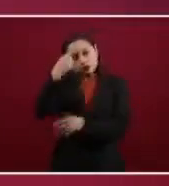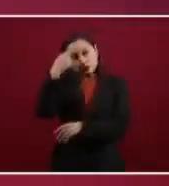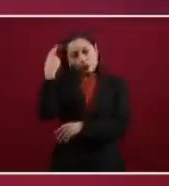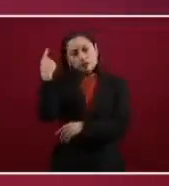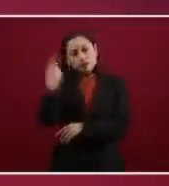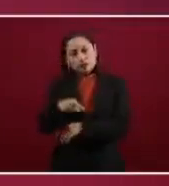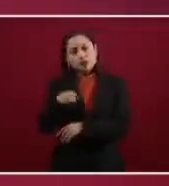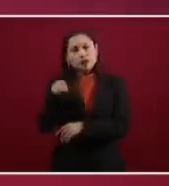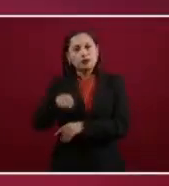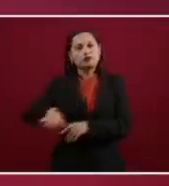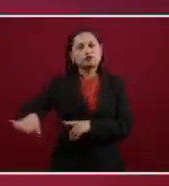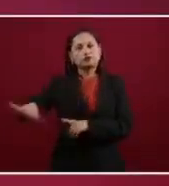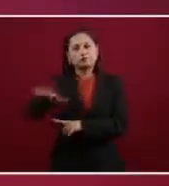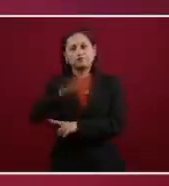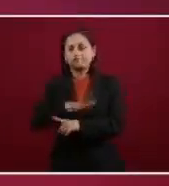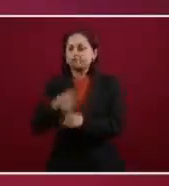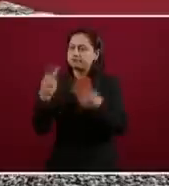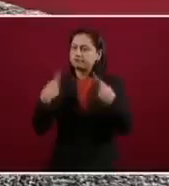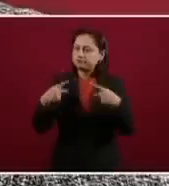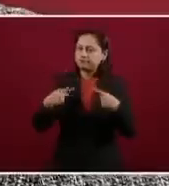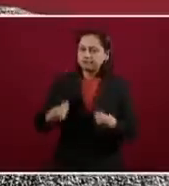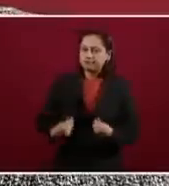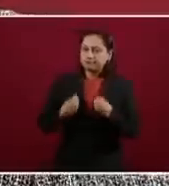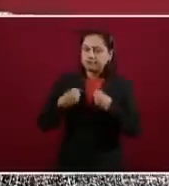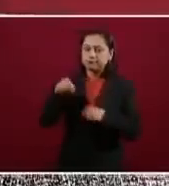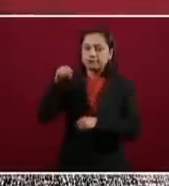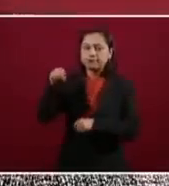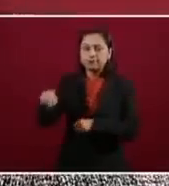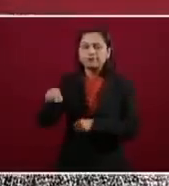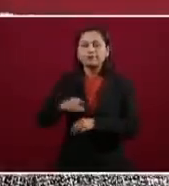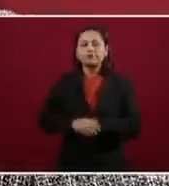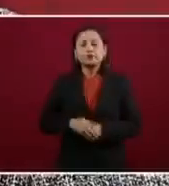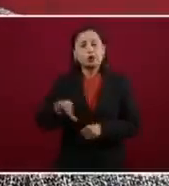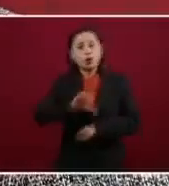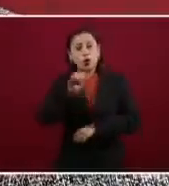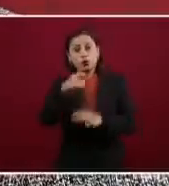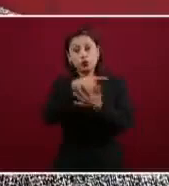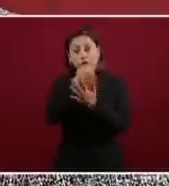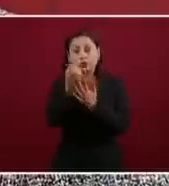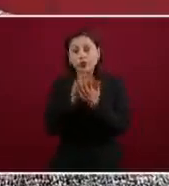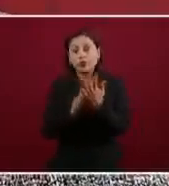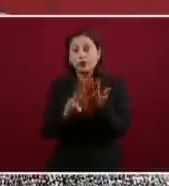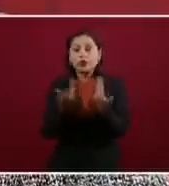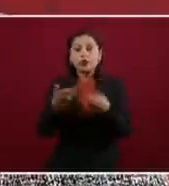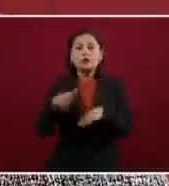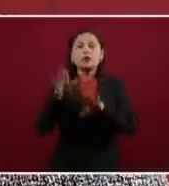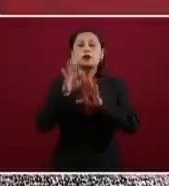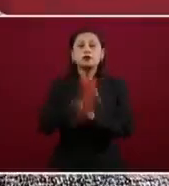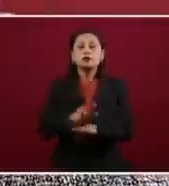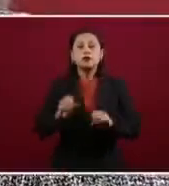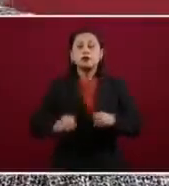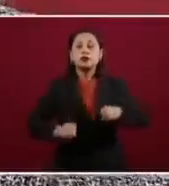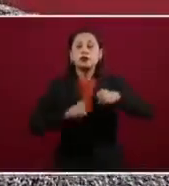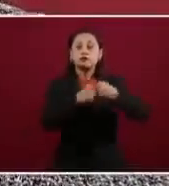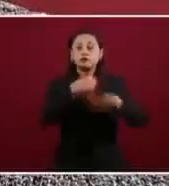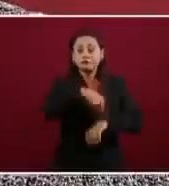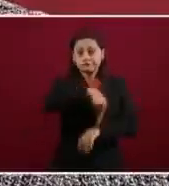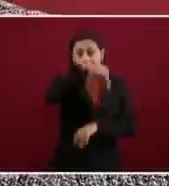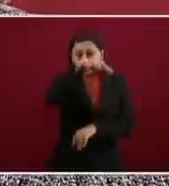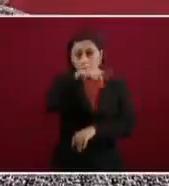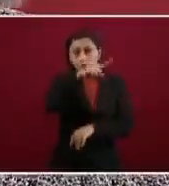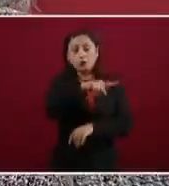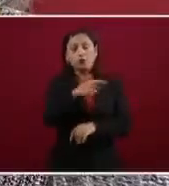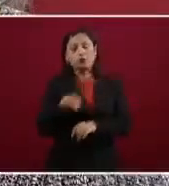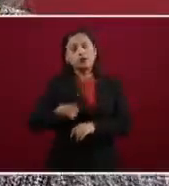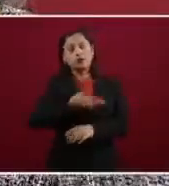de tal magnitud el programa de la de la zona libre de la frontera norte es otro